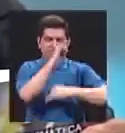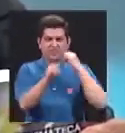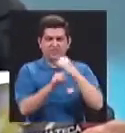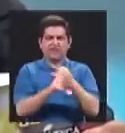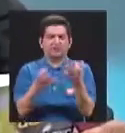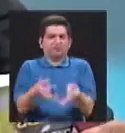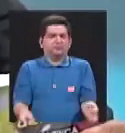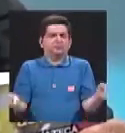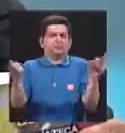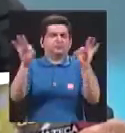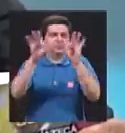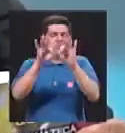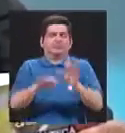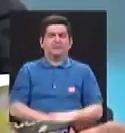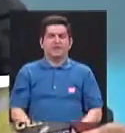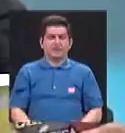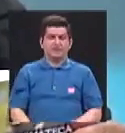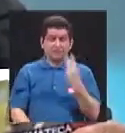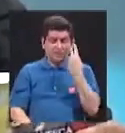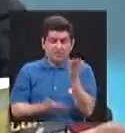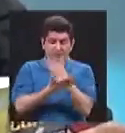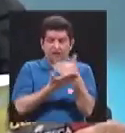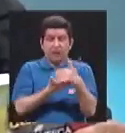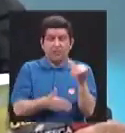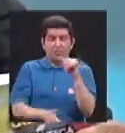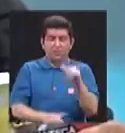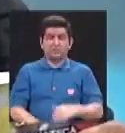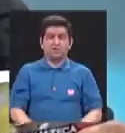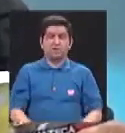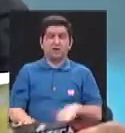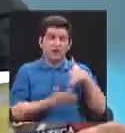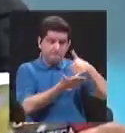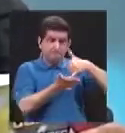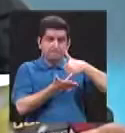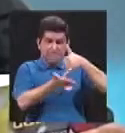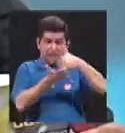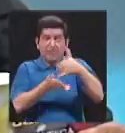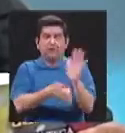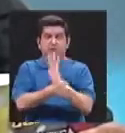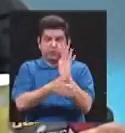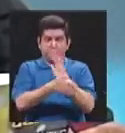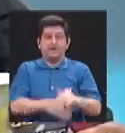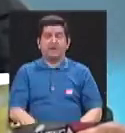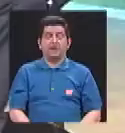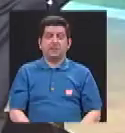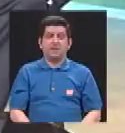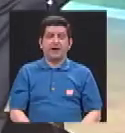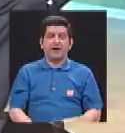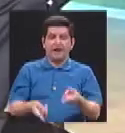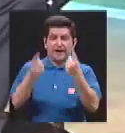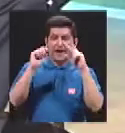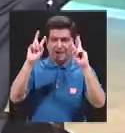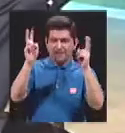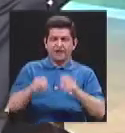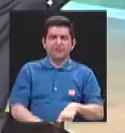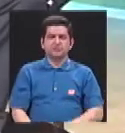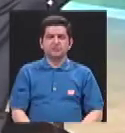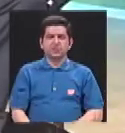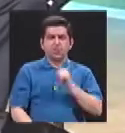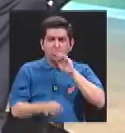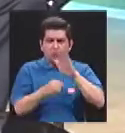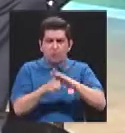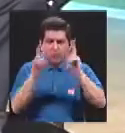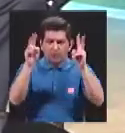invitados internacionales muy destacados, vamos a ver algunos también, con la premiación de películas como El Regreso, como